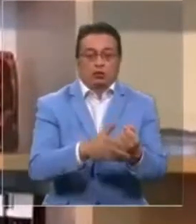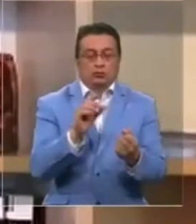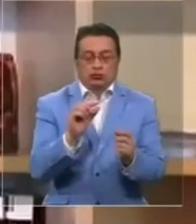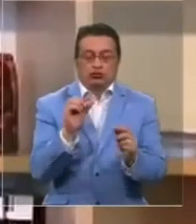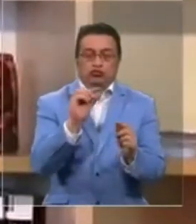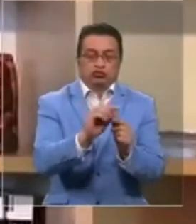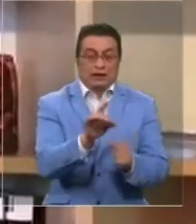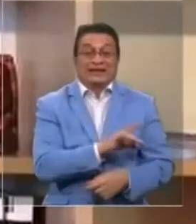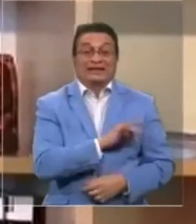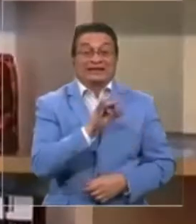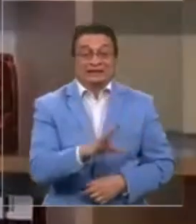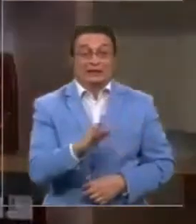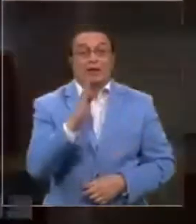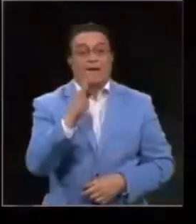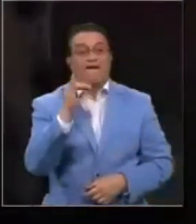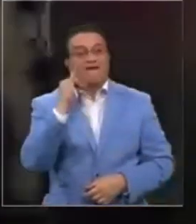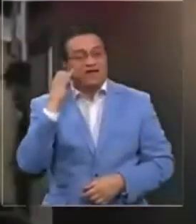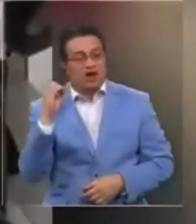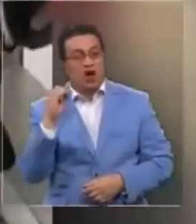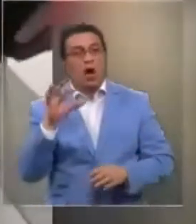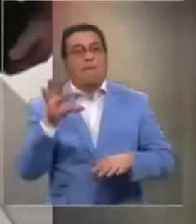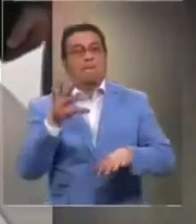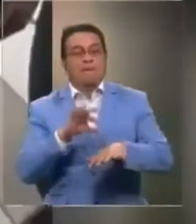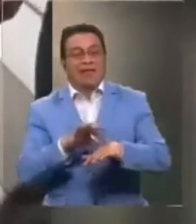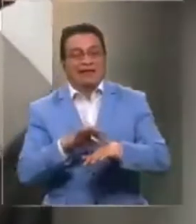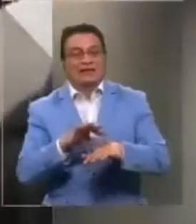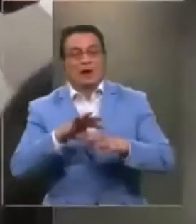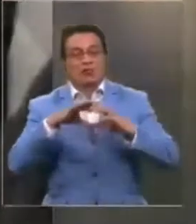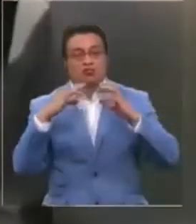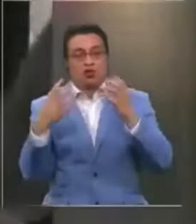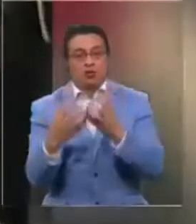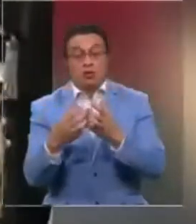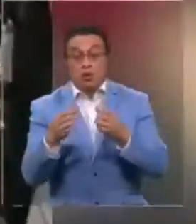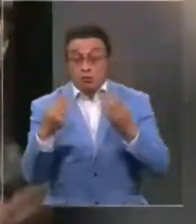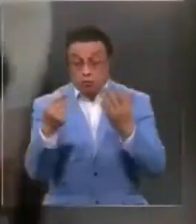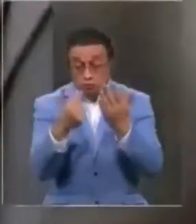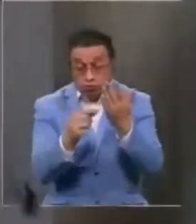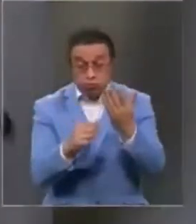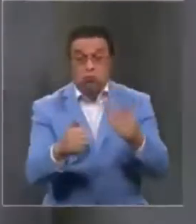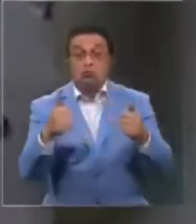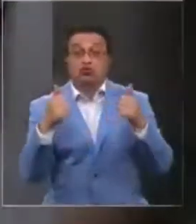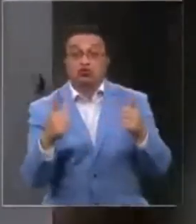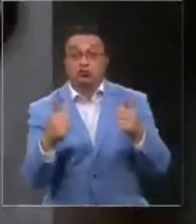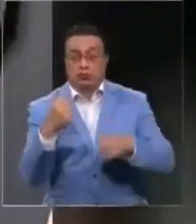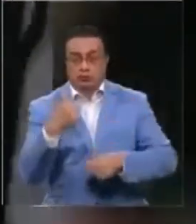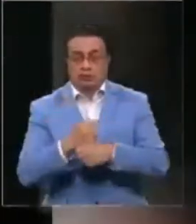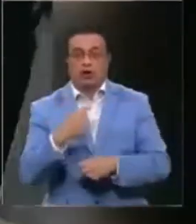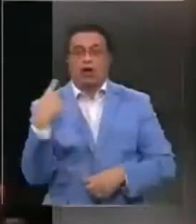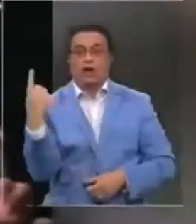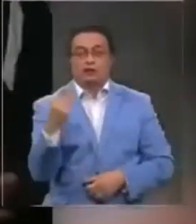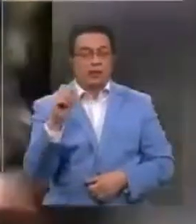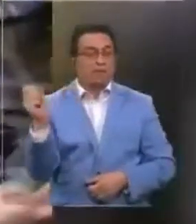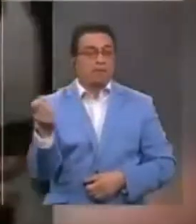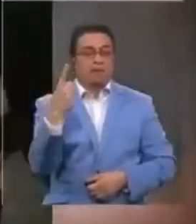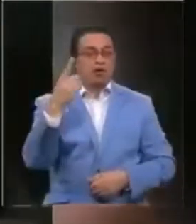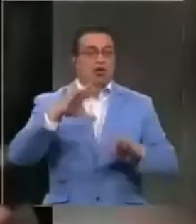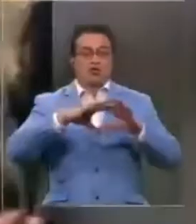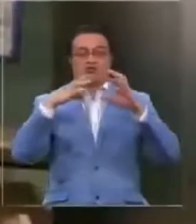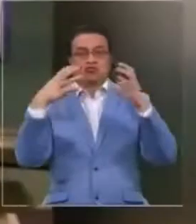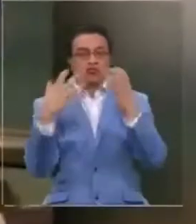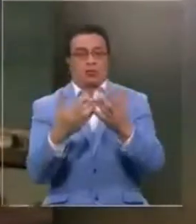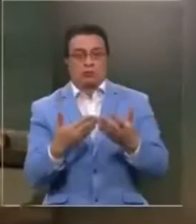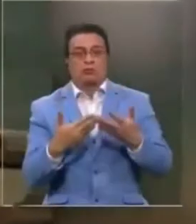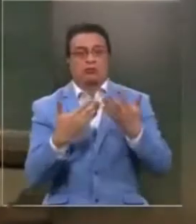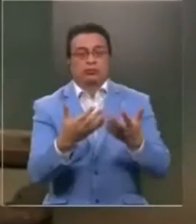Chile a la biomedicina mundial. De comprobarse su eficacia, el trabajo nacional será el primero en todo el mundo en facilitar